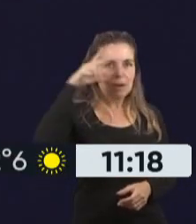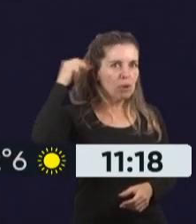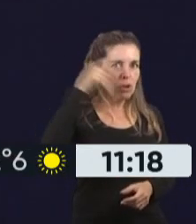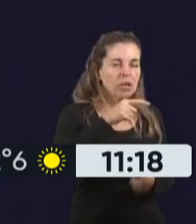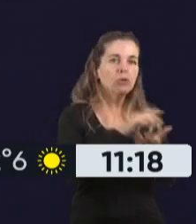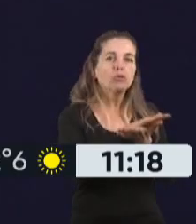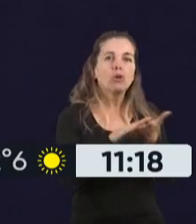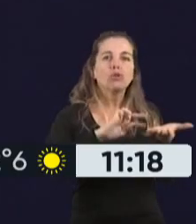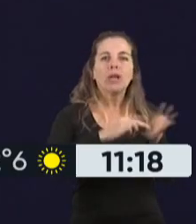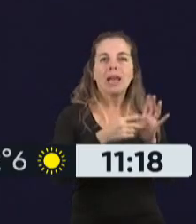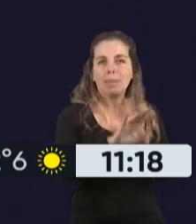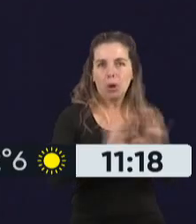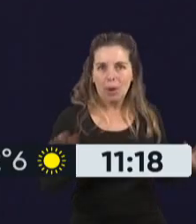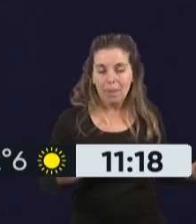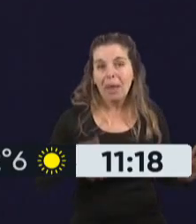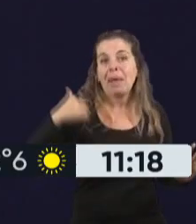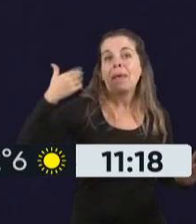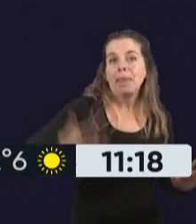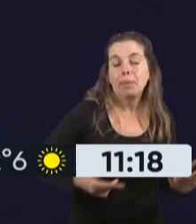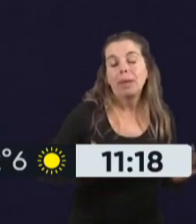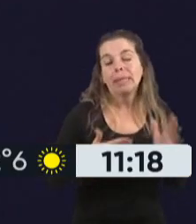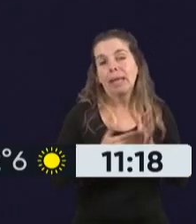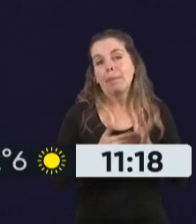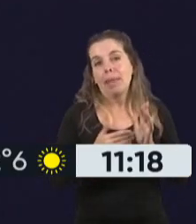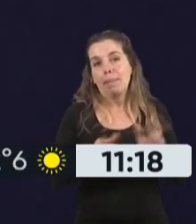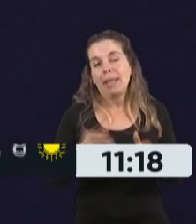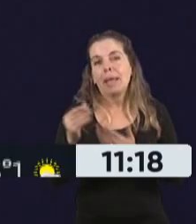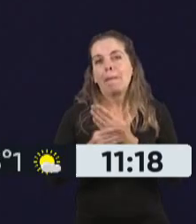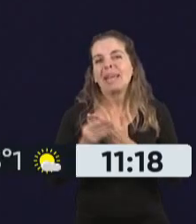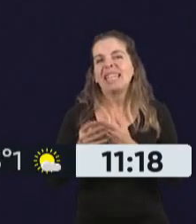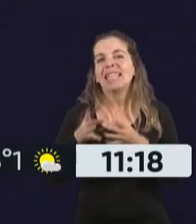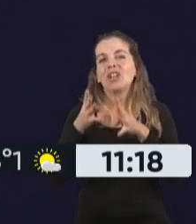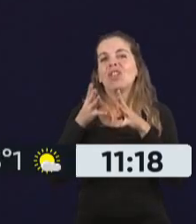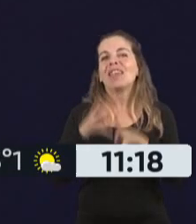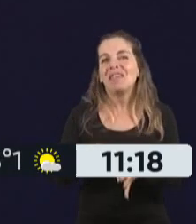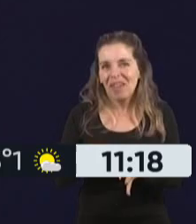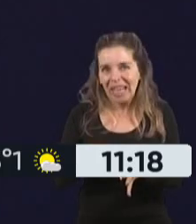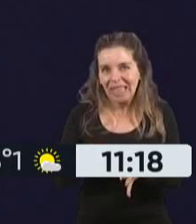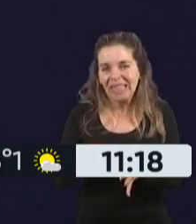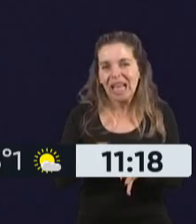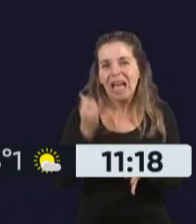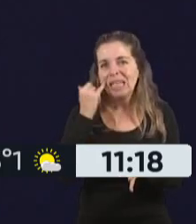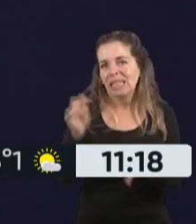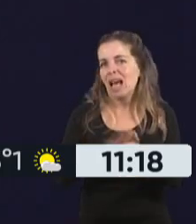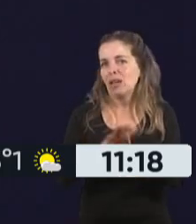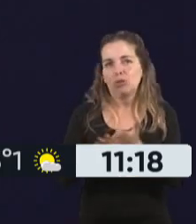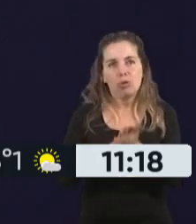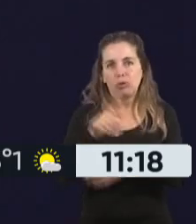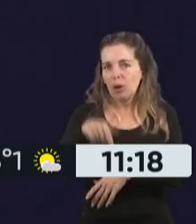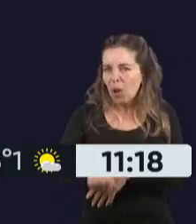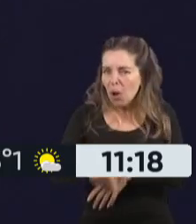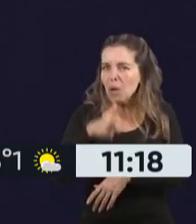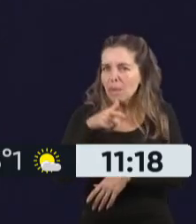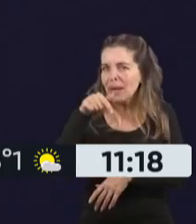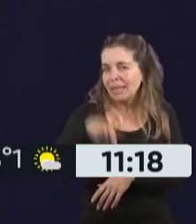Después efectivamente interviene el Ministerio de Defensa y todo queda solucionado. En el día de hoy entiendo que